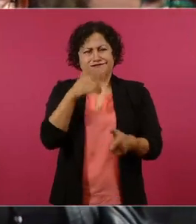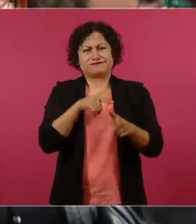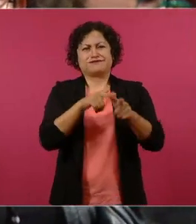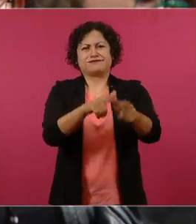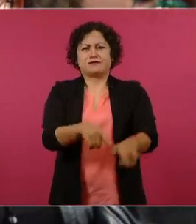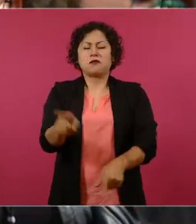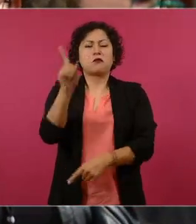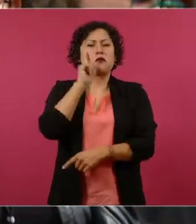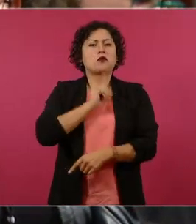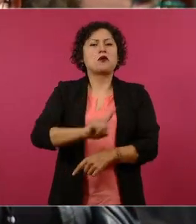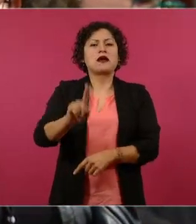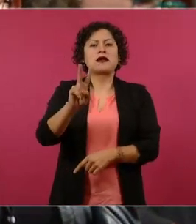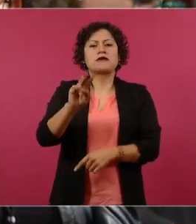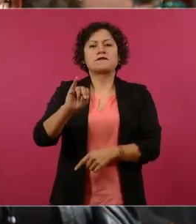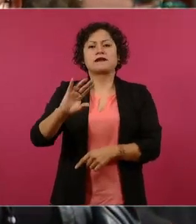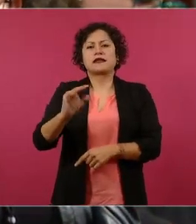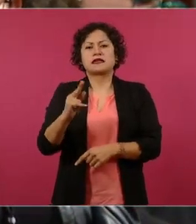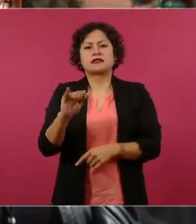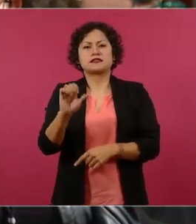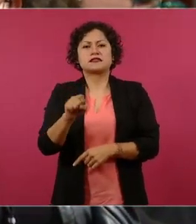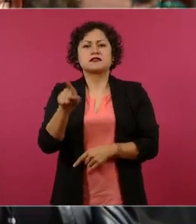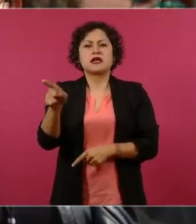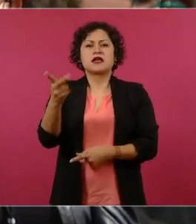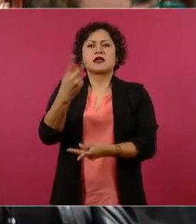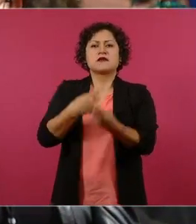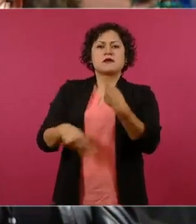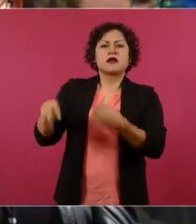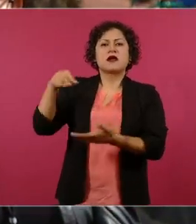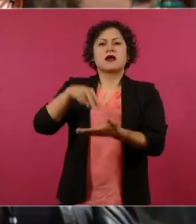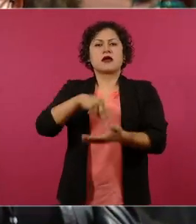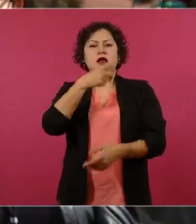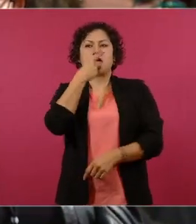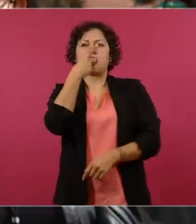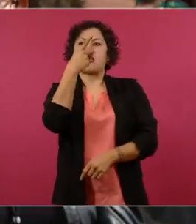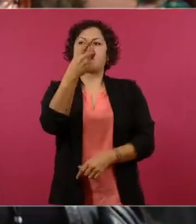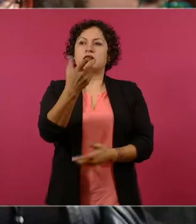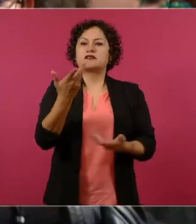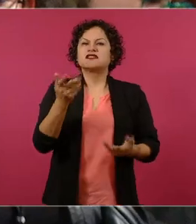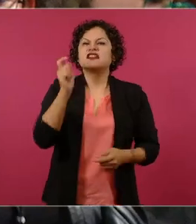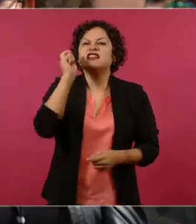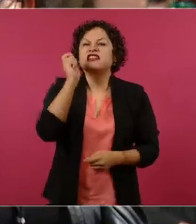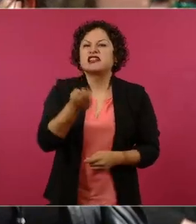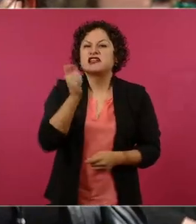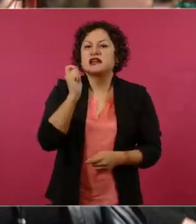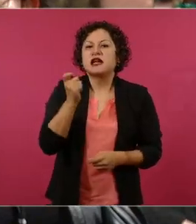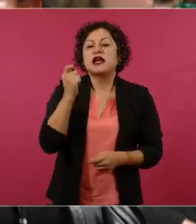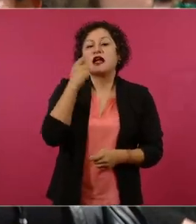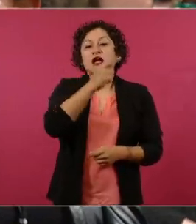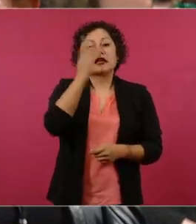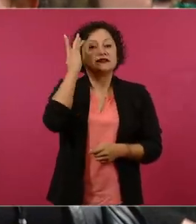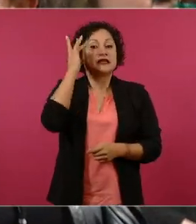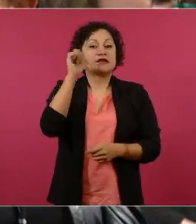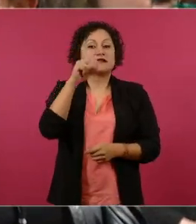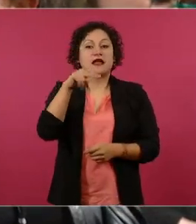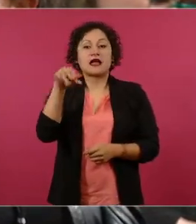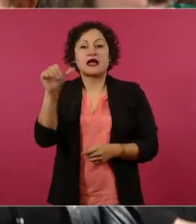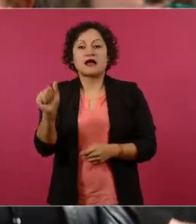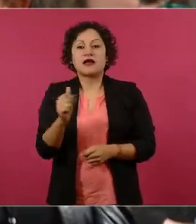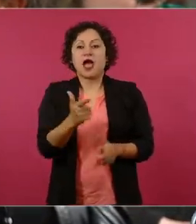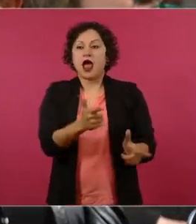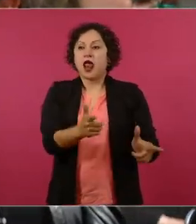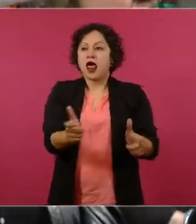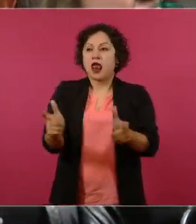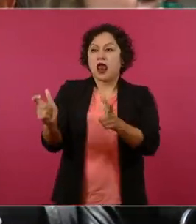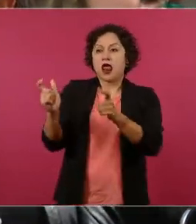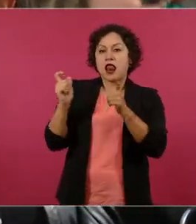vilchis de venir a decir que es mentira que en Santana hubo una balacera y hubo eh